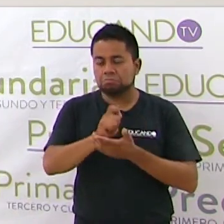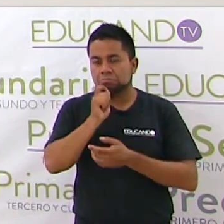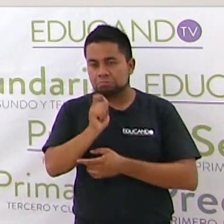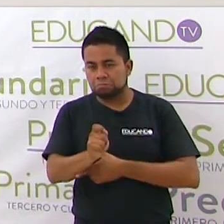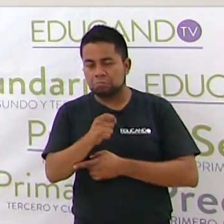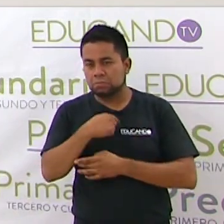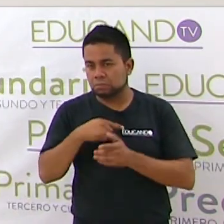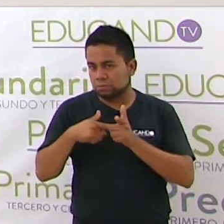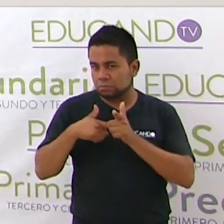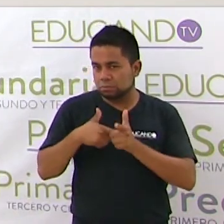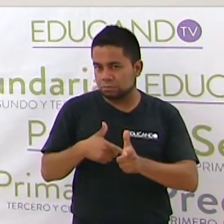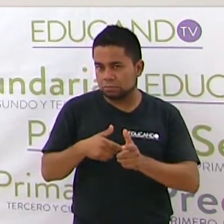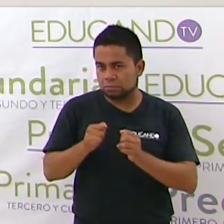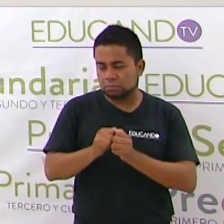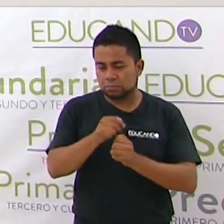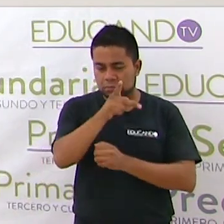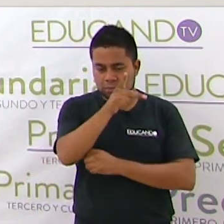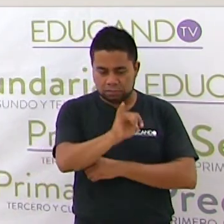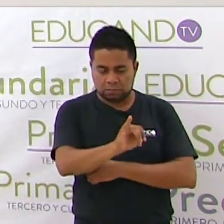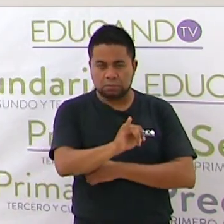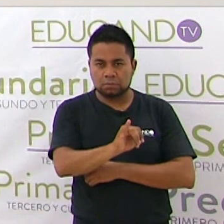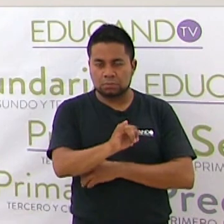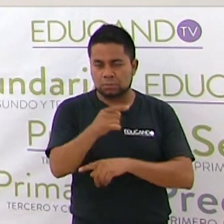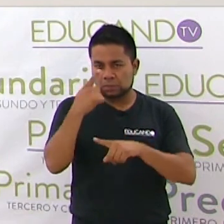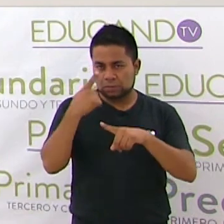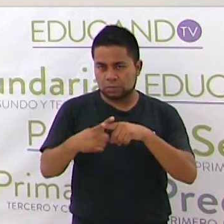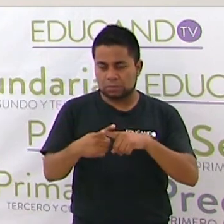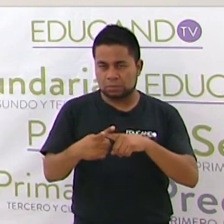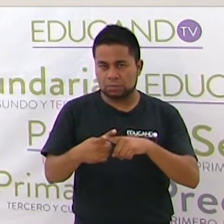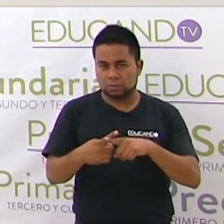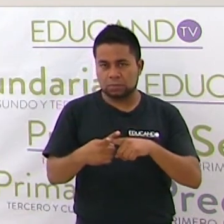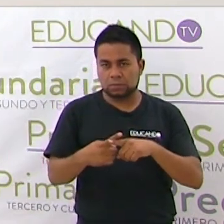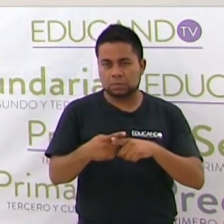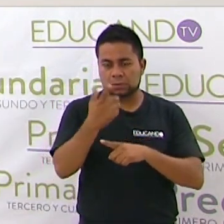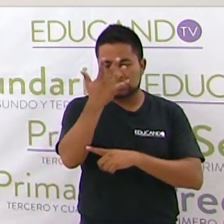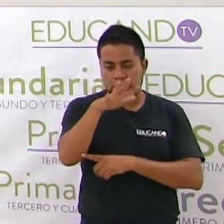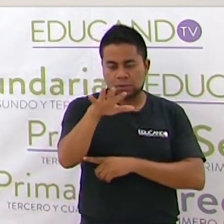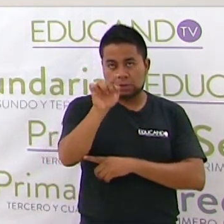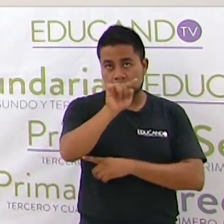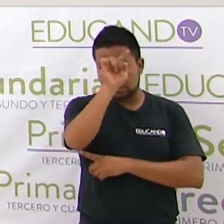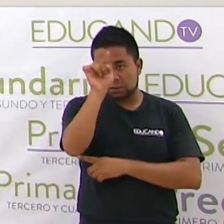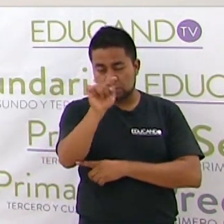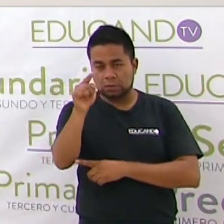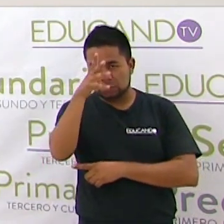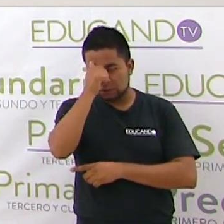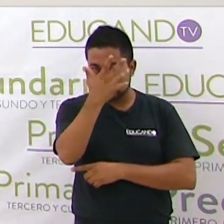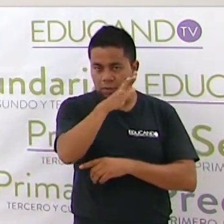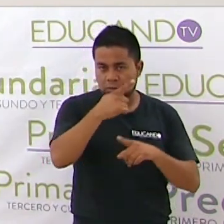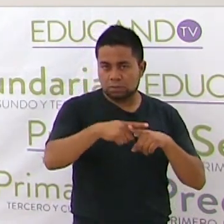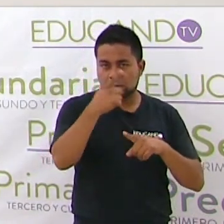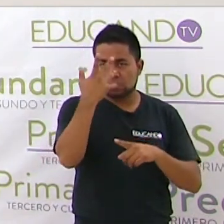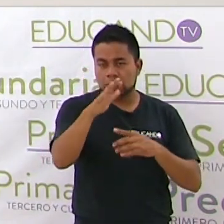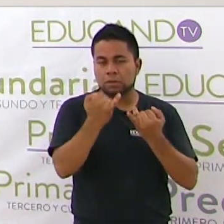con 3 del número pi por multiplicado por 10 al cuadrado. 10 por 10 son